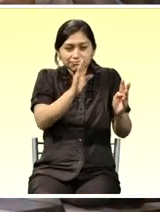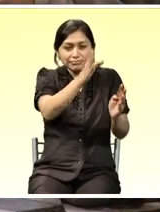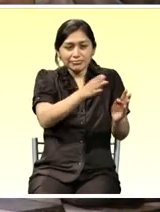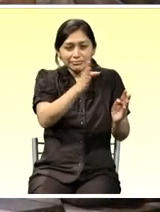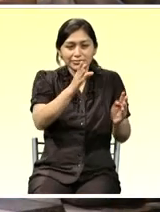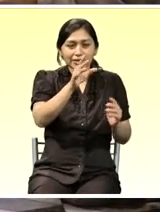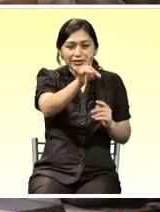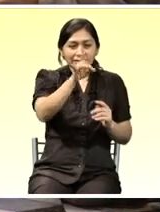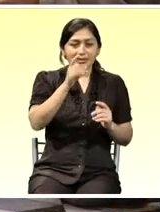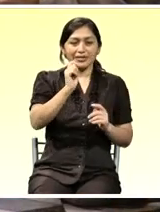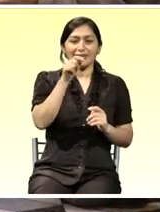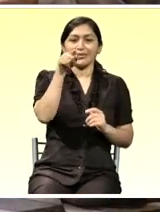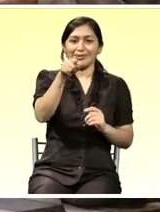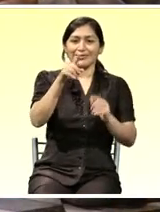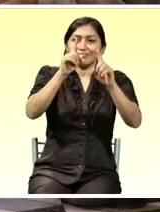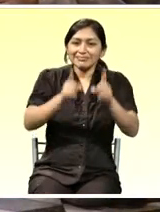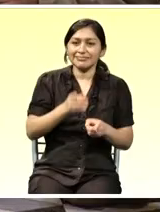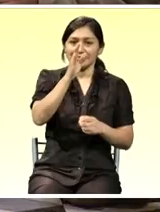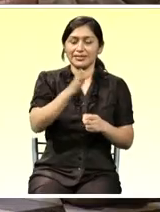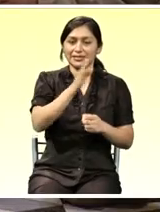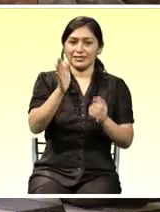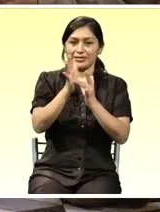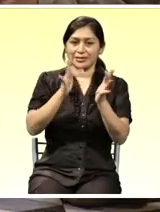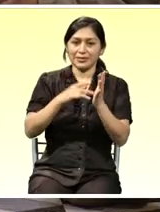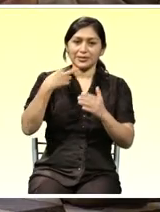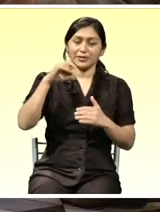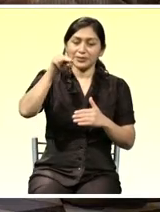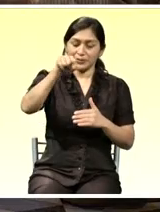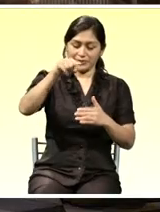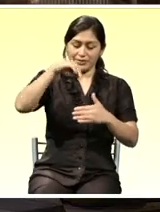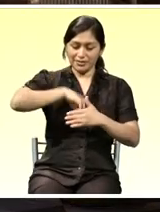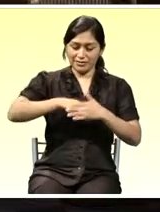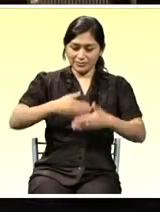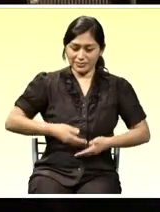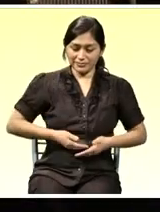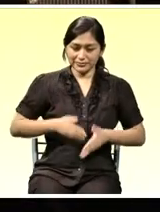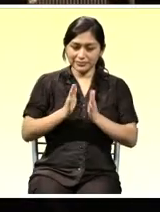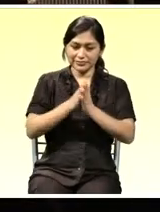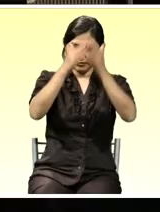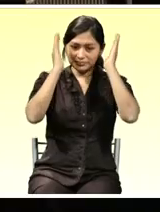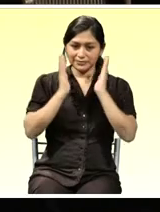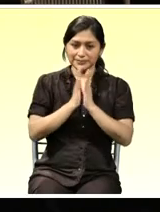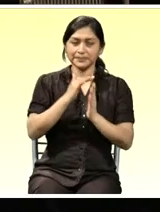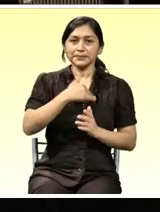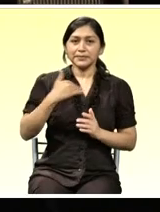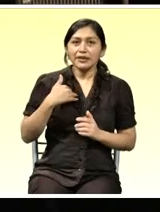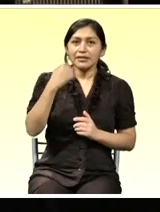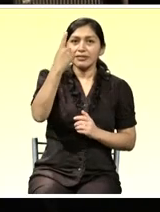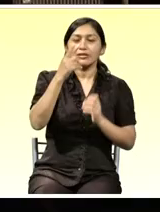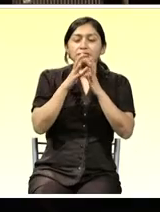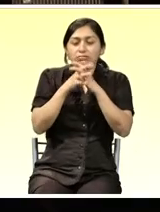eres entre todas las mujeres y bendito es el fruto de tu vientre, Jesús. Santa María, madre de